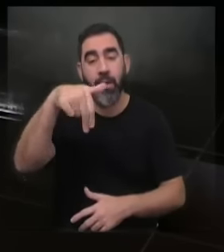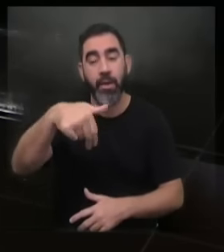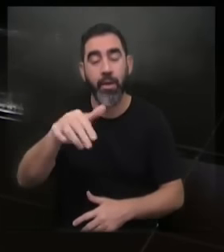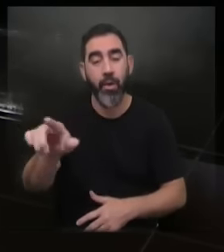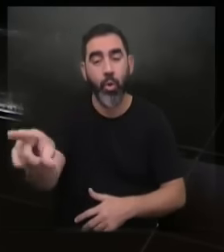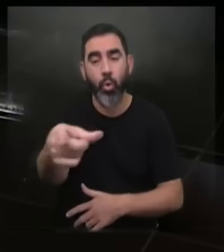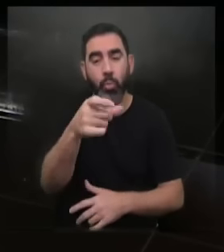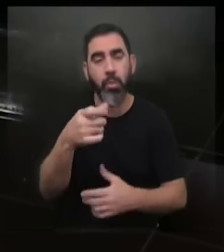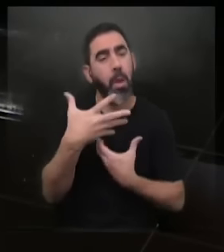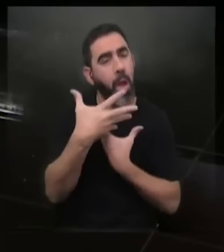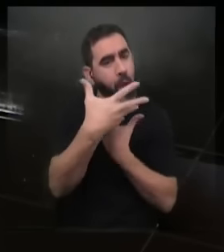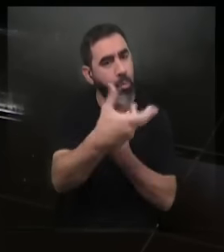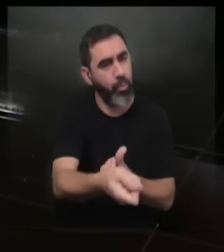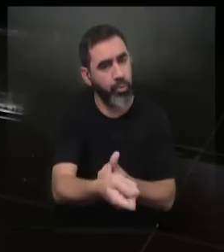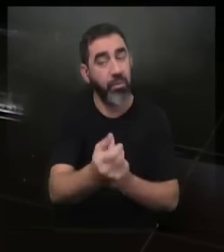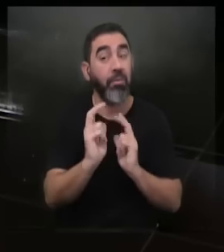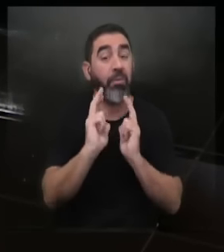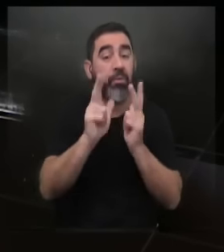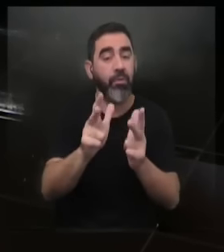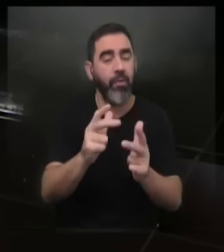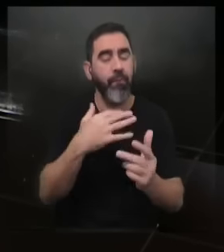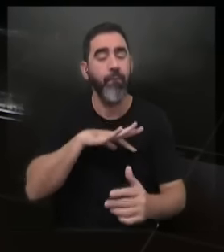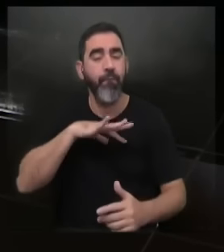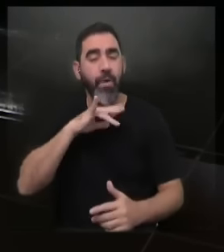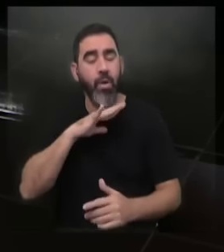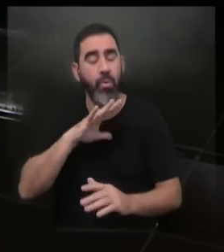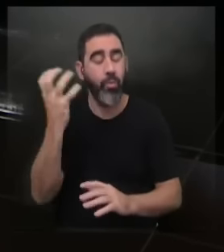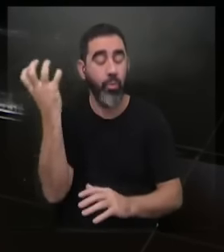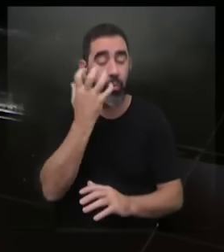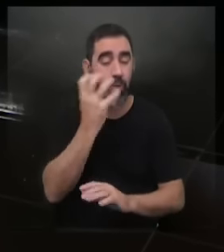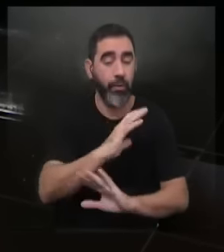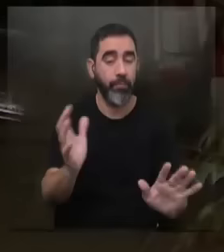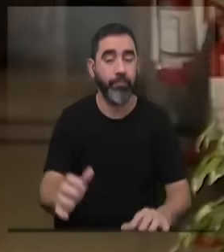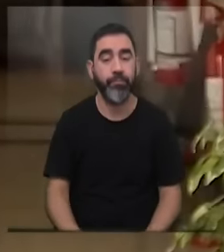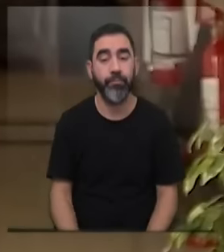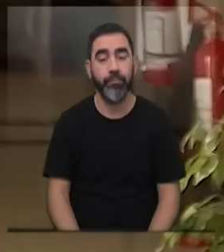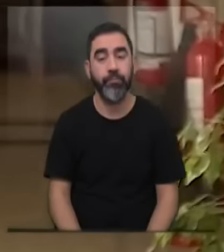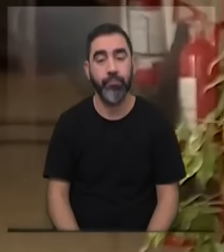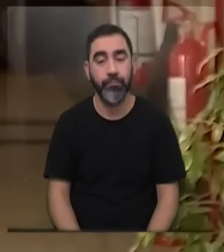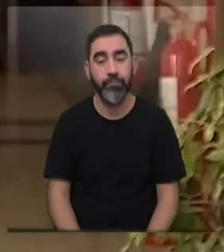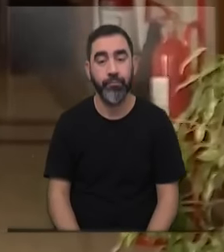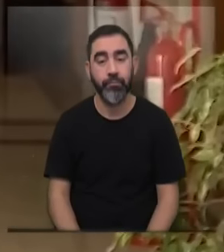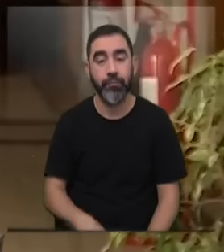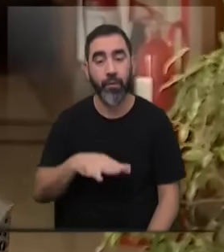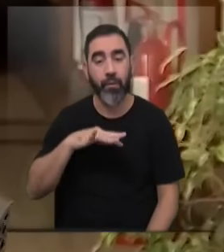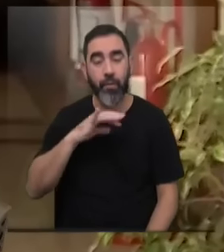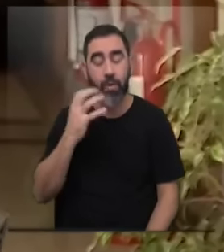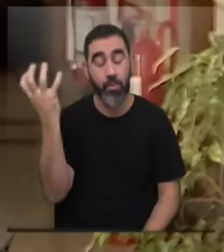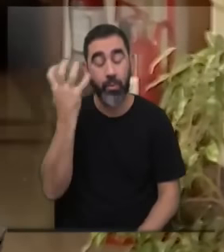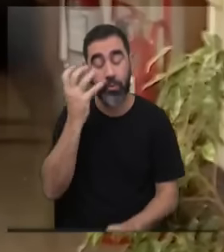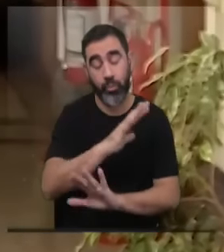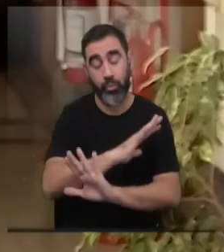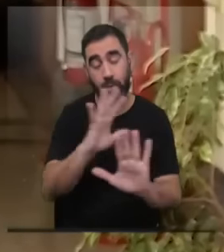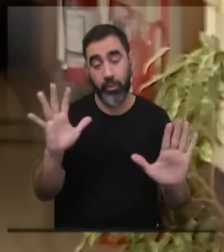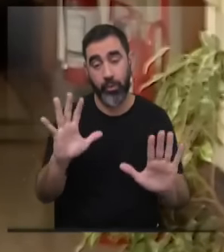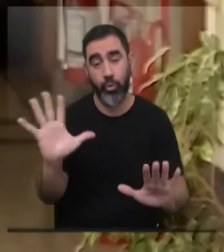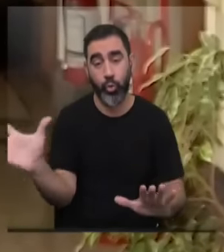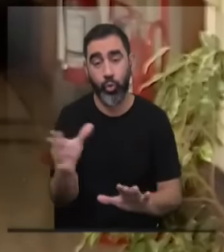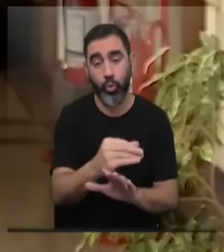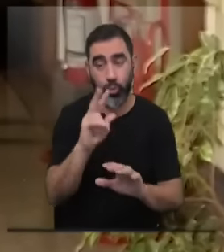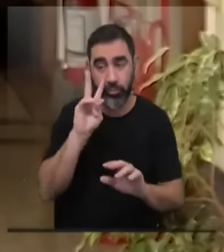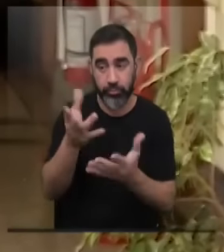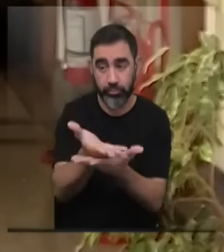legitiman lo que él considera un fraude escandaloso un fraude escandaloso no todo el mundo lo